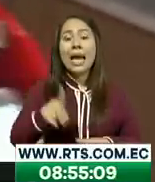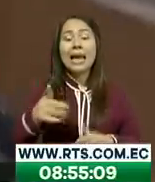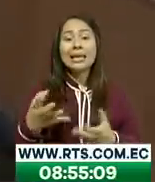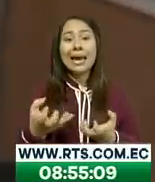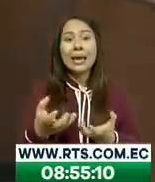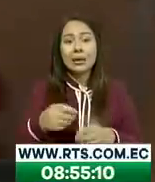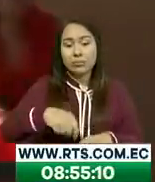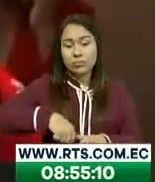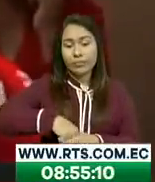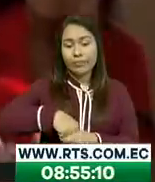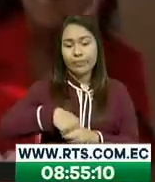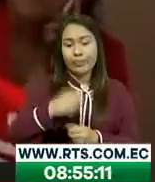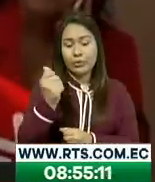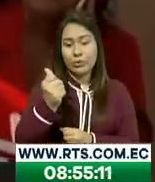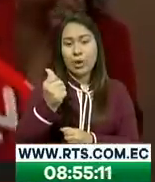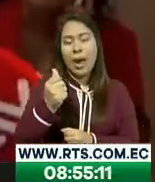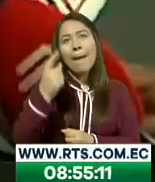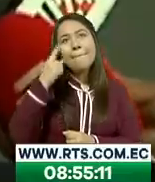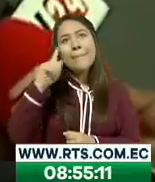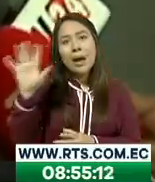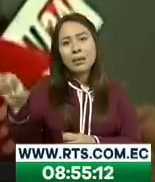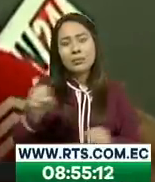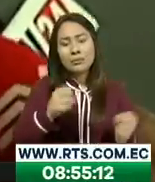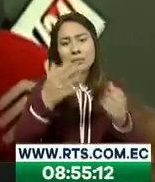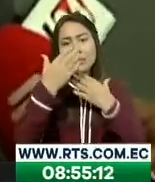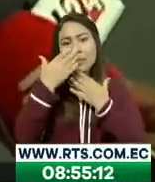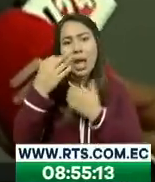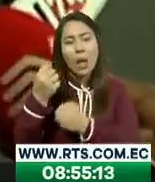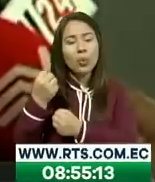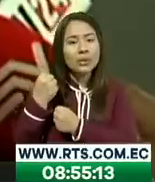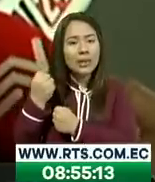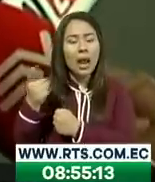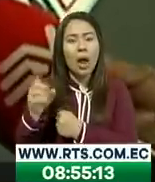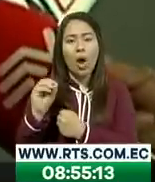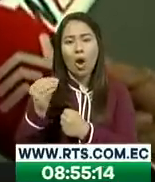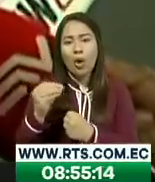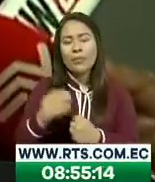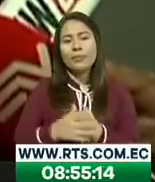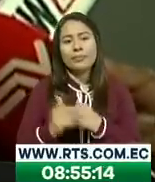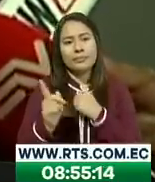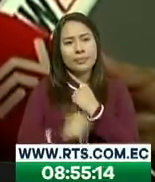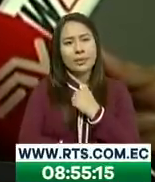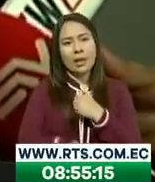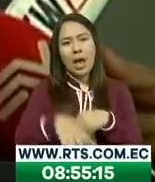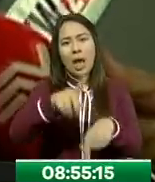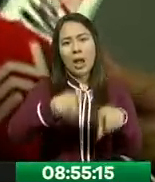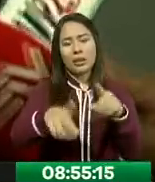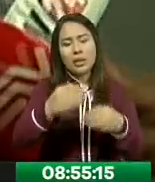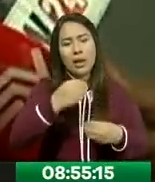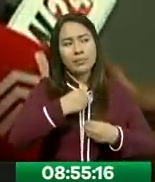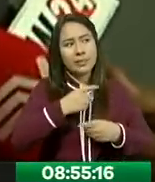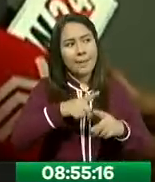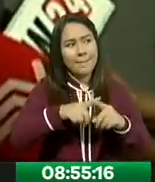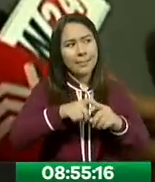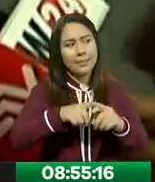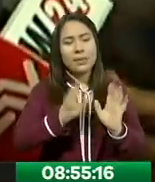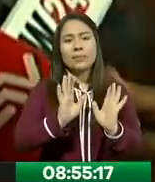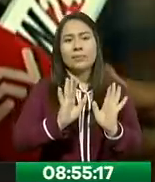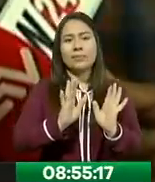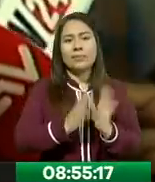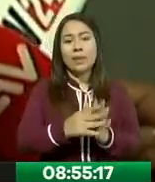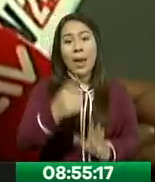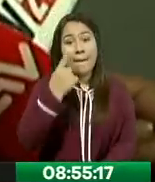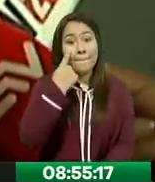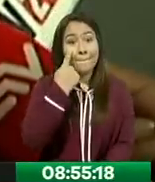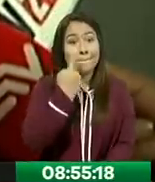con una navaja, es decir, un arma blanca, a la menor. Debería haberse aplicado una de las medidas alternativas a la prisión preventiva. Debe de haber